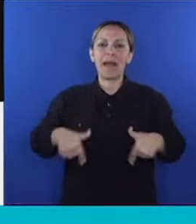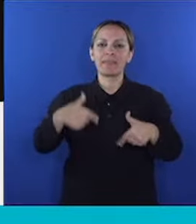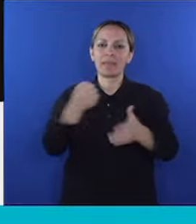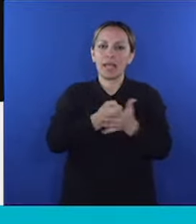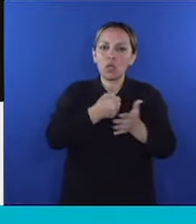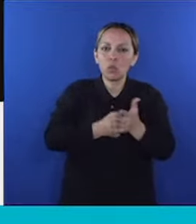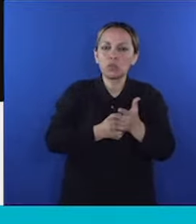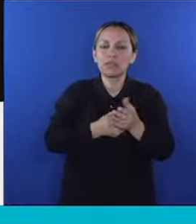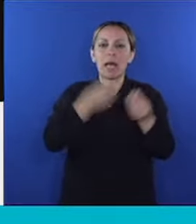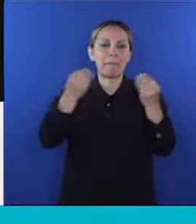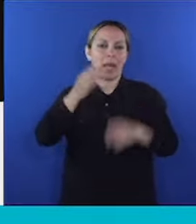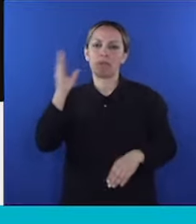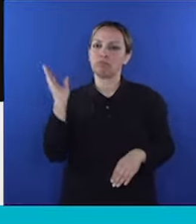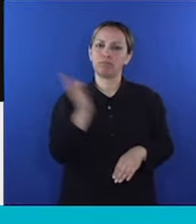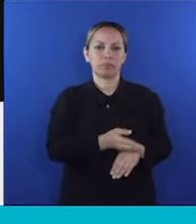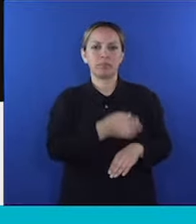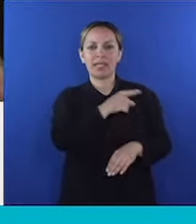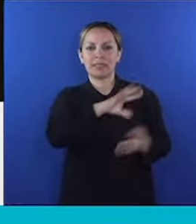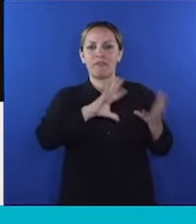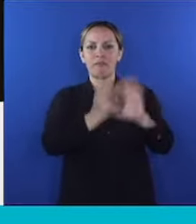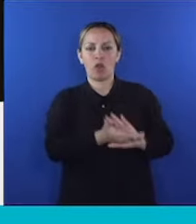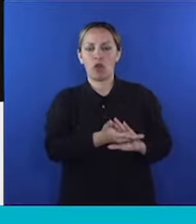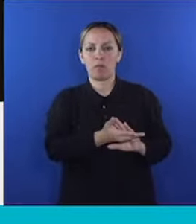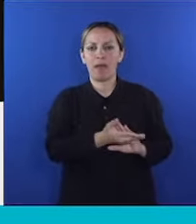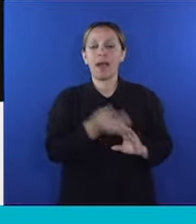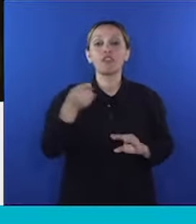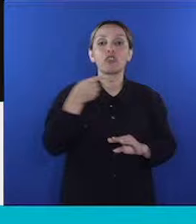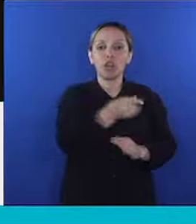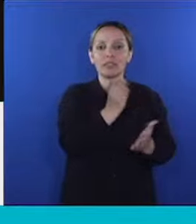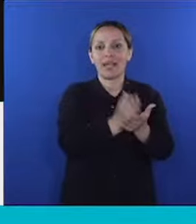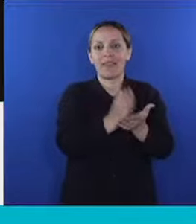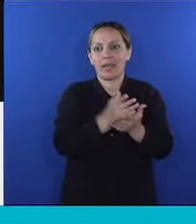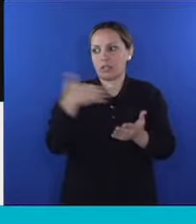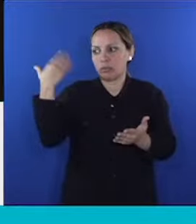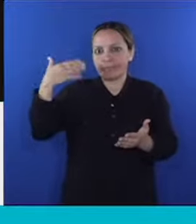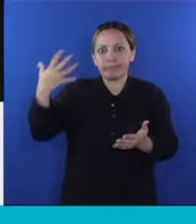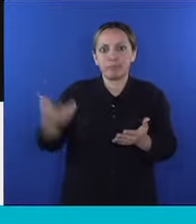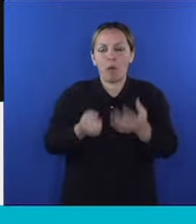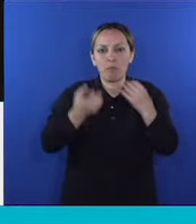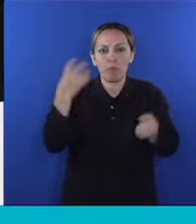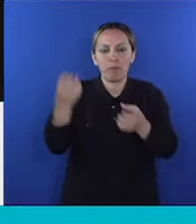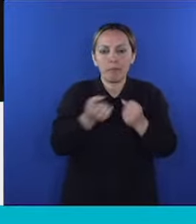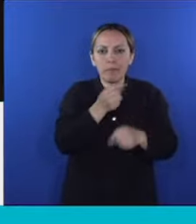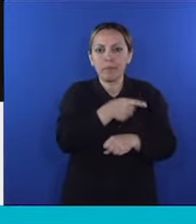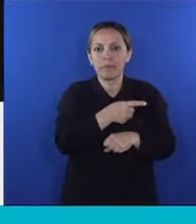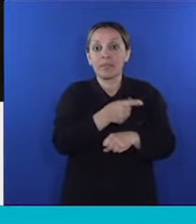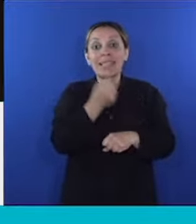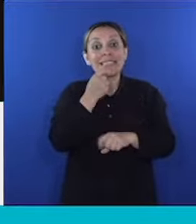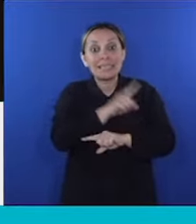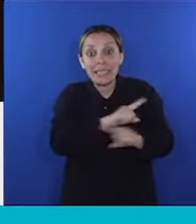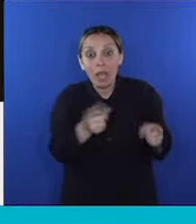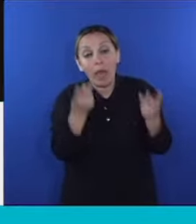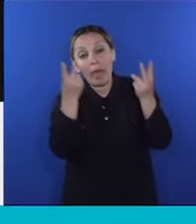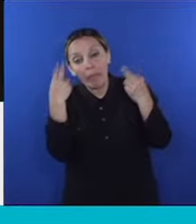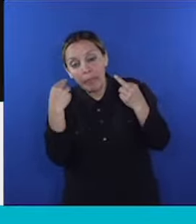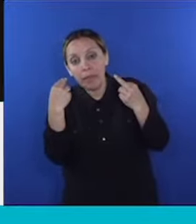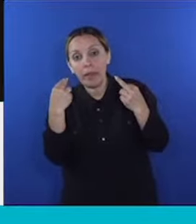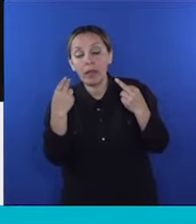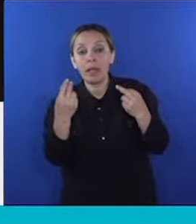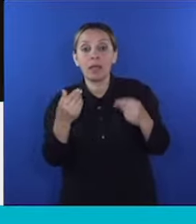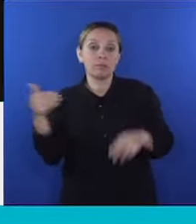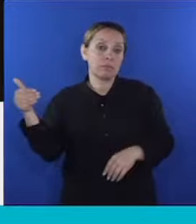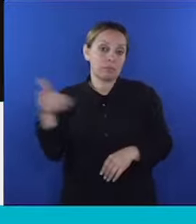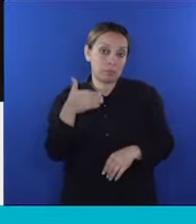derrote este esta ofensiva contra derechos históricos que se está llevando adelante y que si no vamos a tardar décadas en